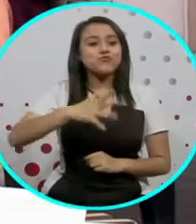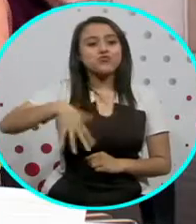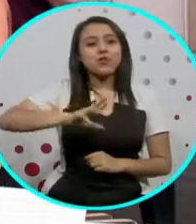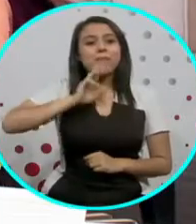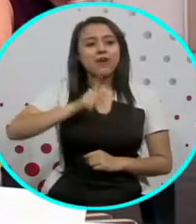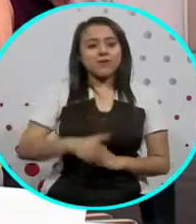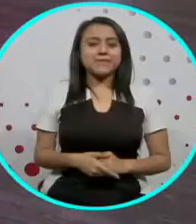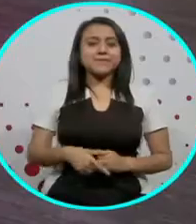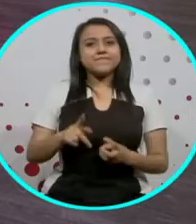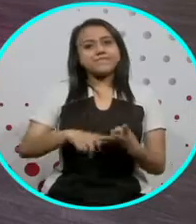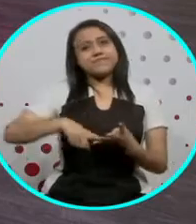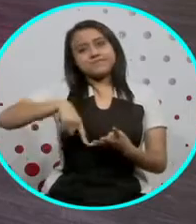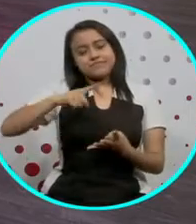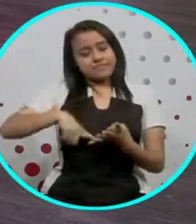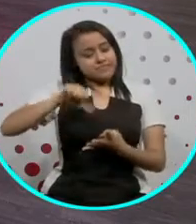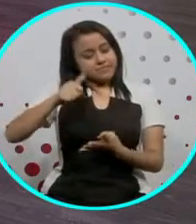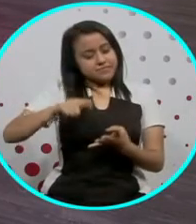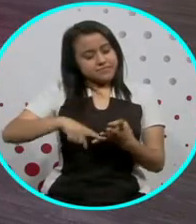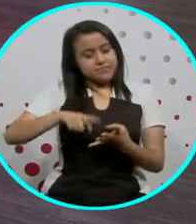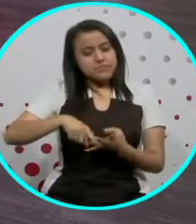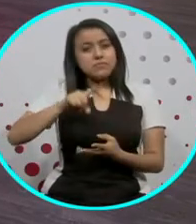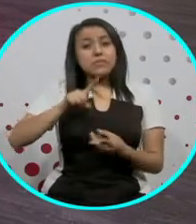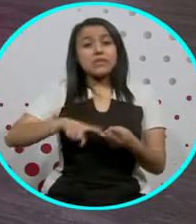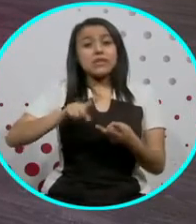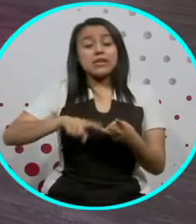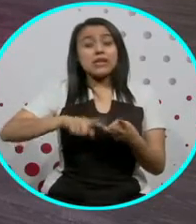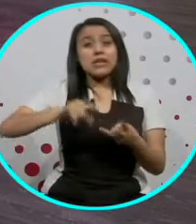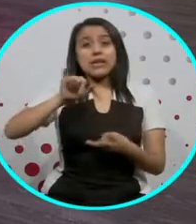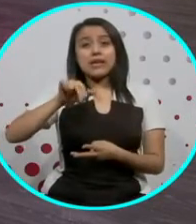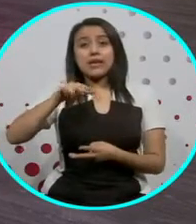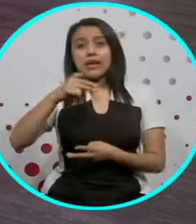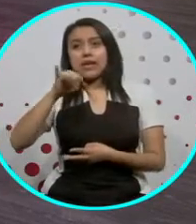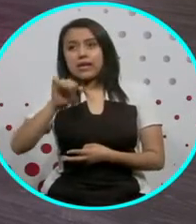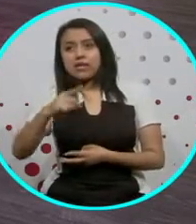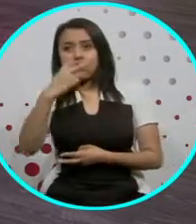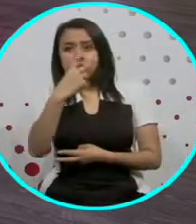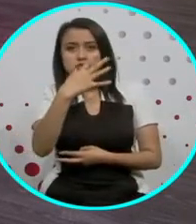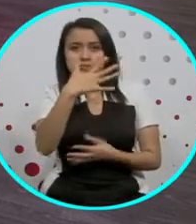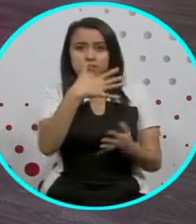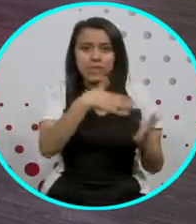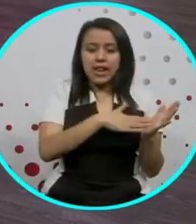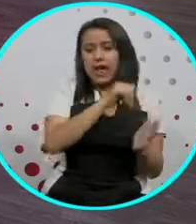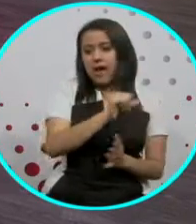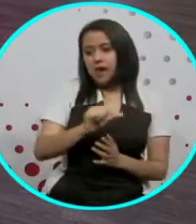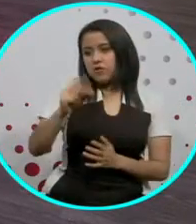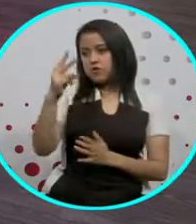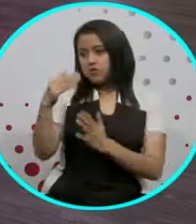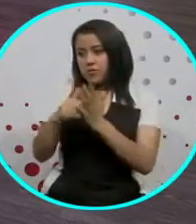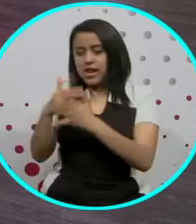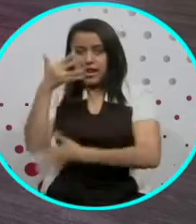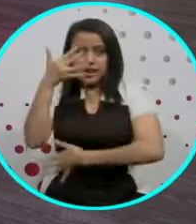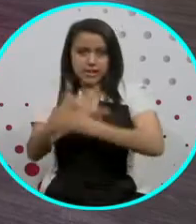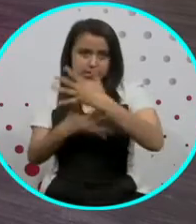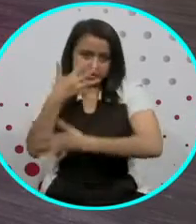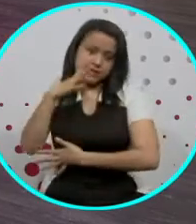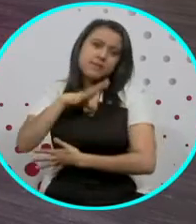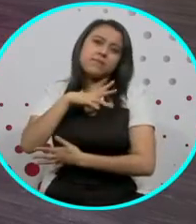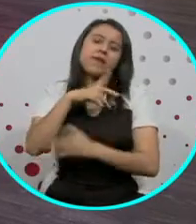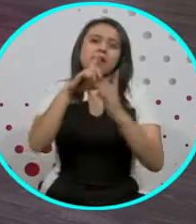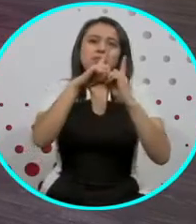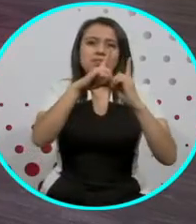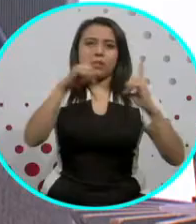tercer dato, chéquense eso, el INEGI dio a conocer que entre el año 2000 y 2015, ¿ok?, el monto de